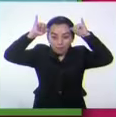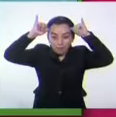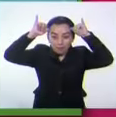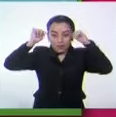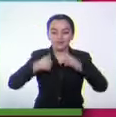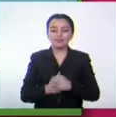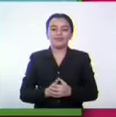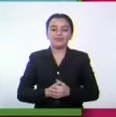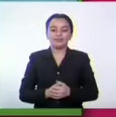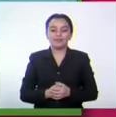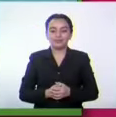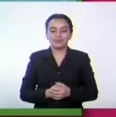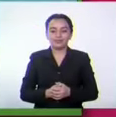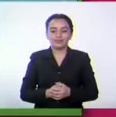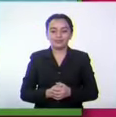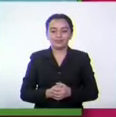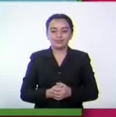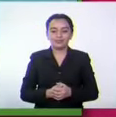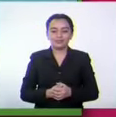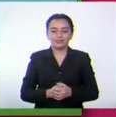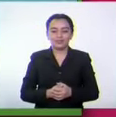Vaca.